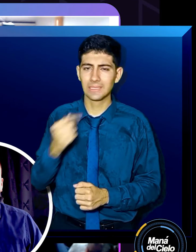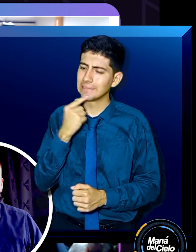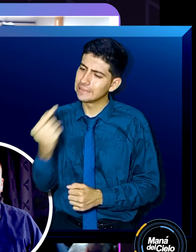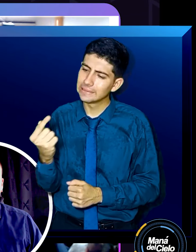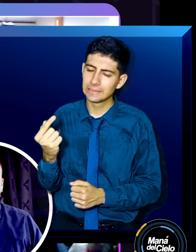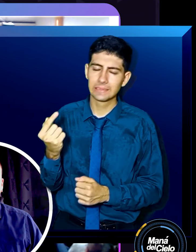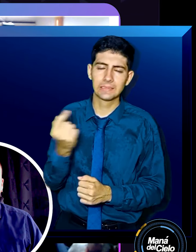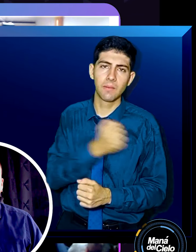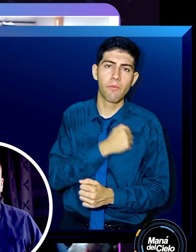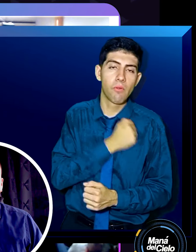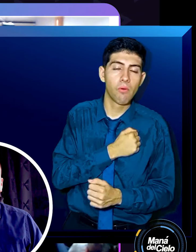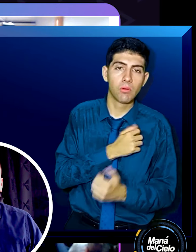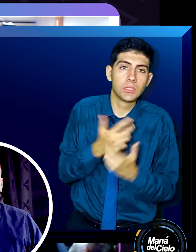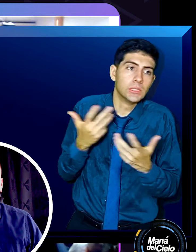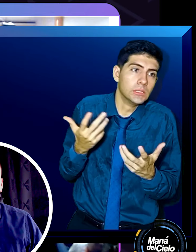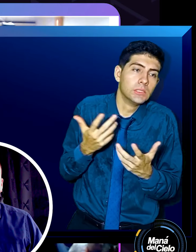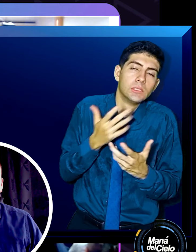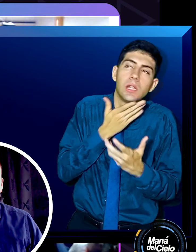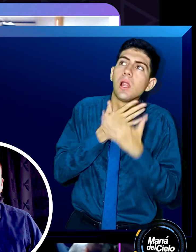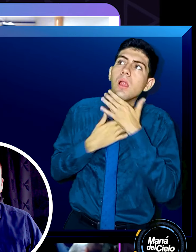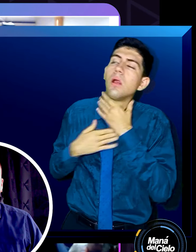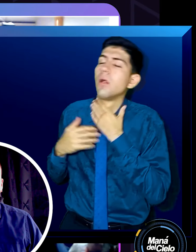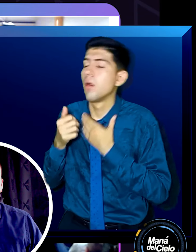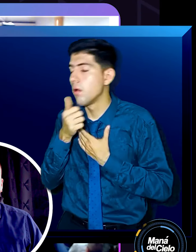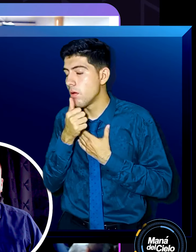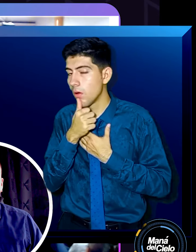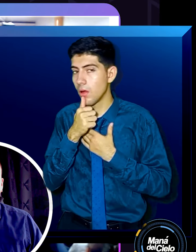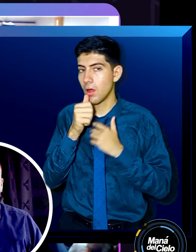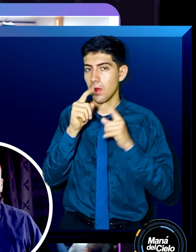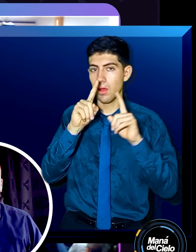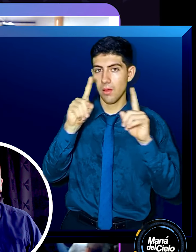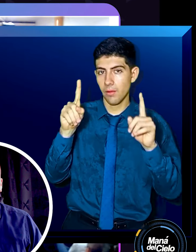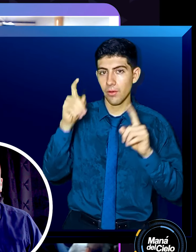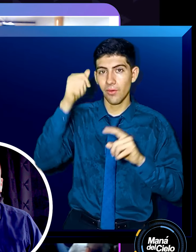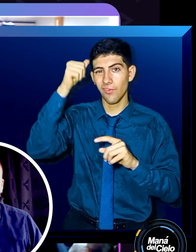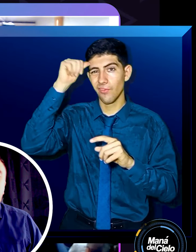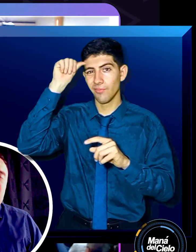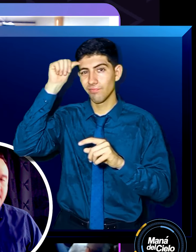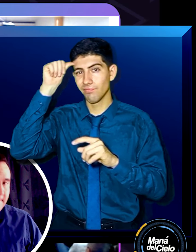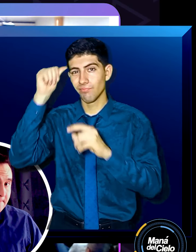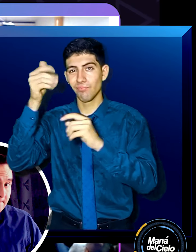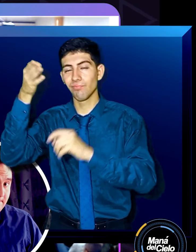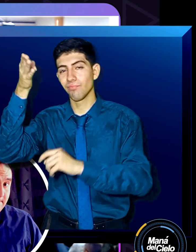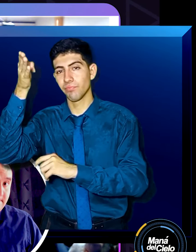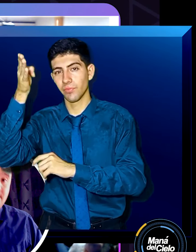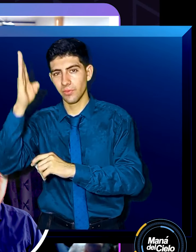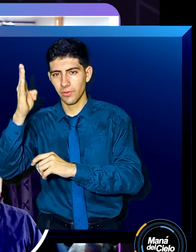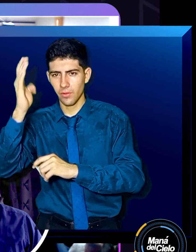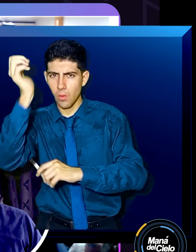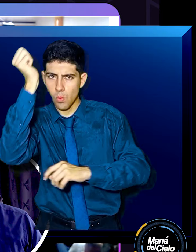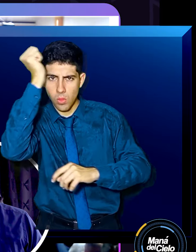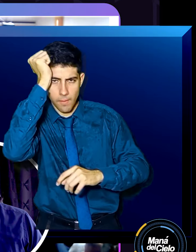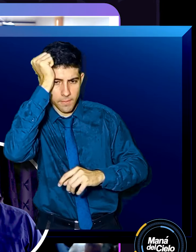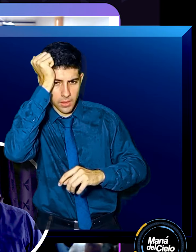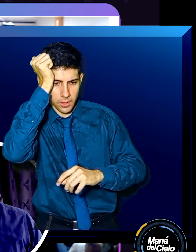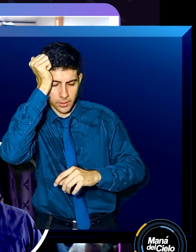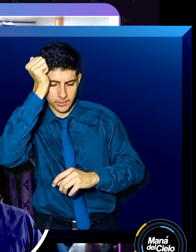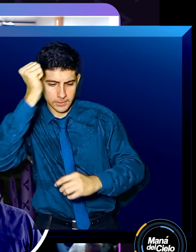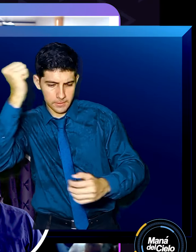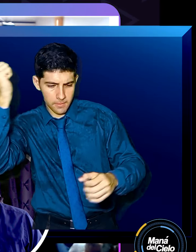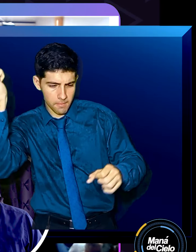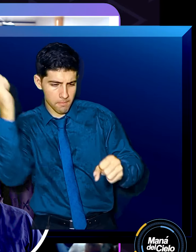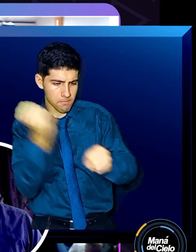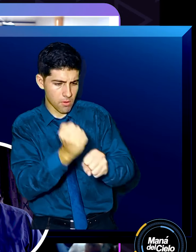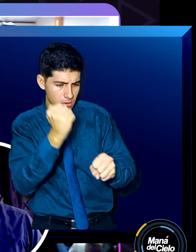agua. Pero recordaban que Dios había abierto una roca que se convirtió en un río